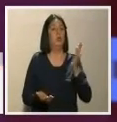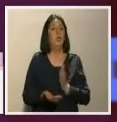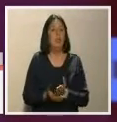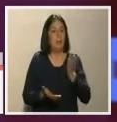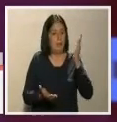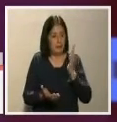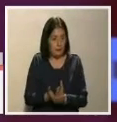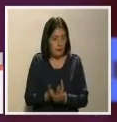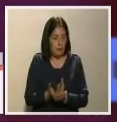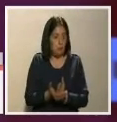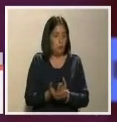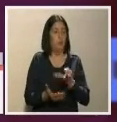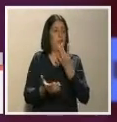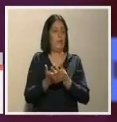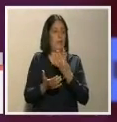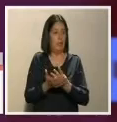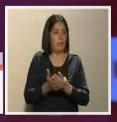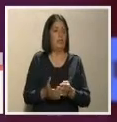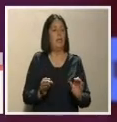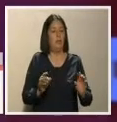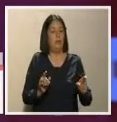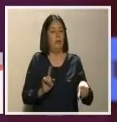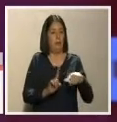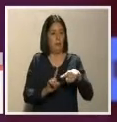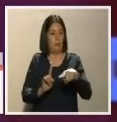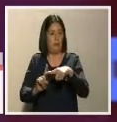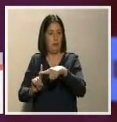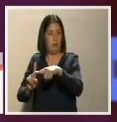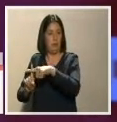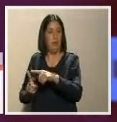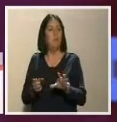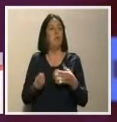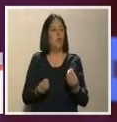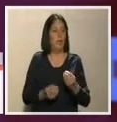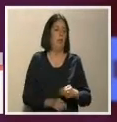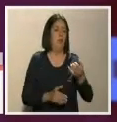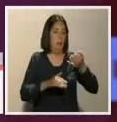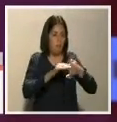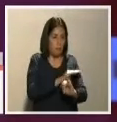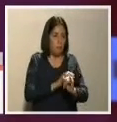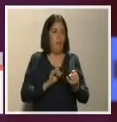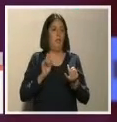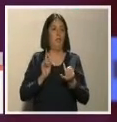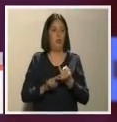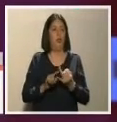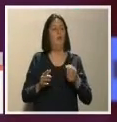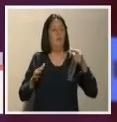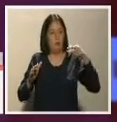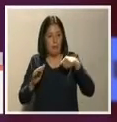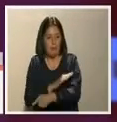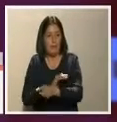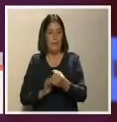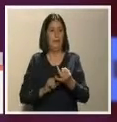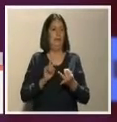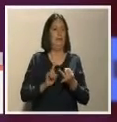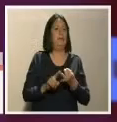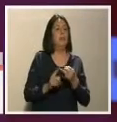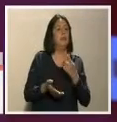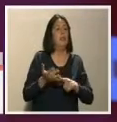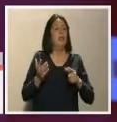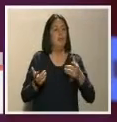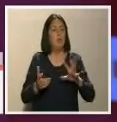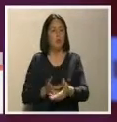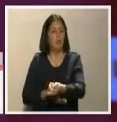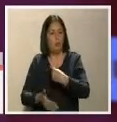acumulativas en las sentencias por violación, por matanzas, por crímenes,